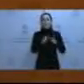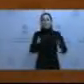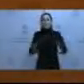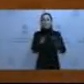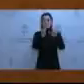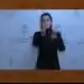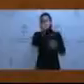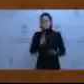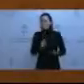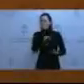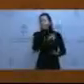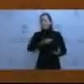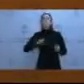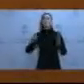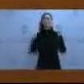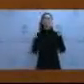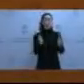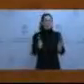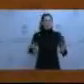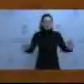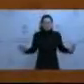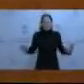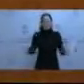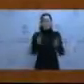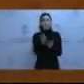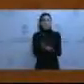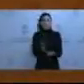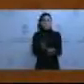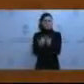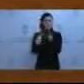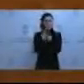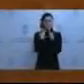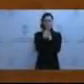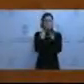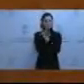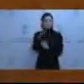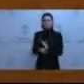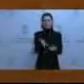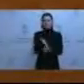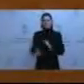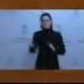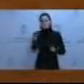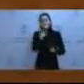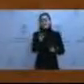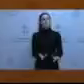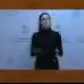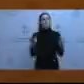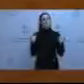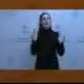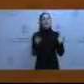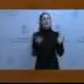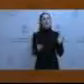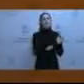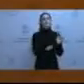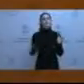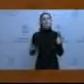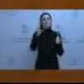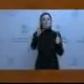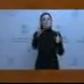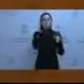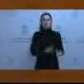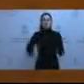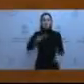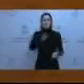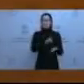nombres. ¿Se le van a pedir explicaciones o responsabilidad por haber hecho